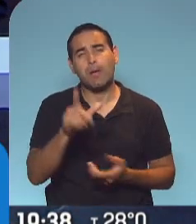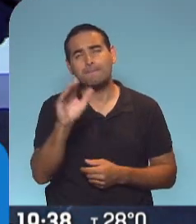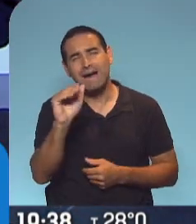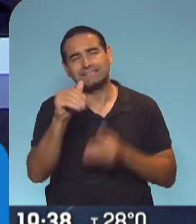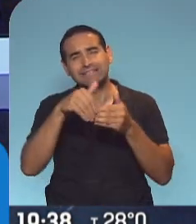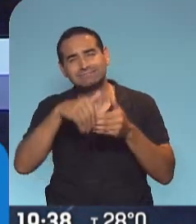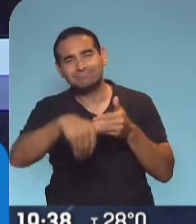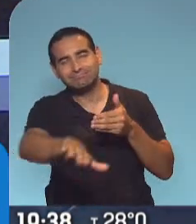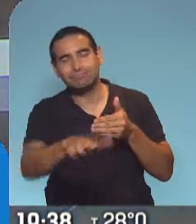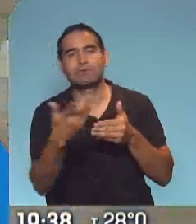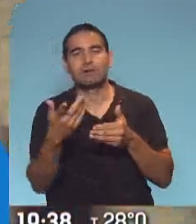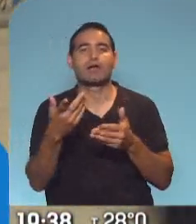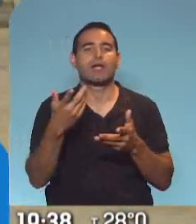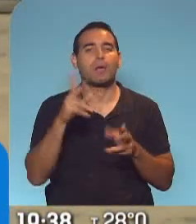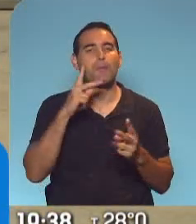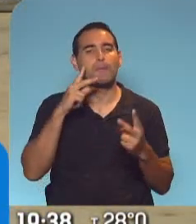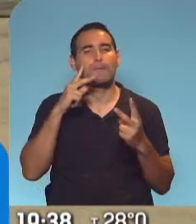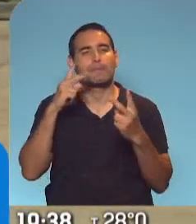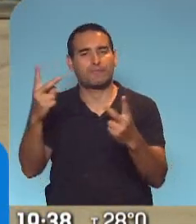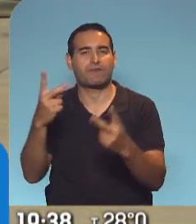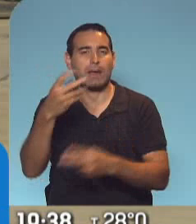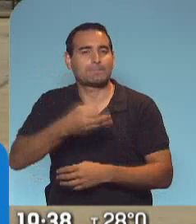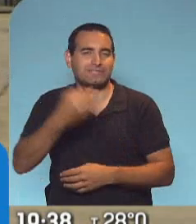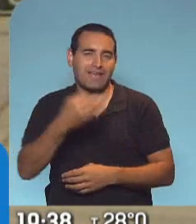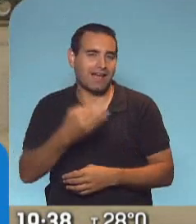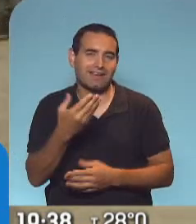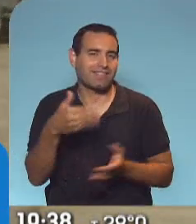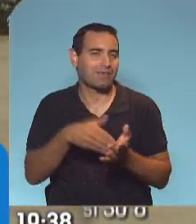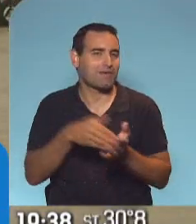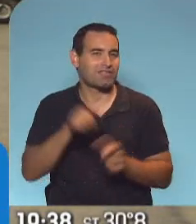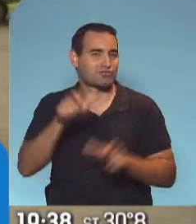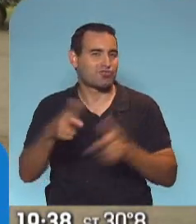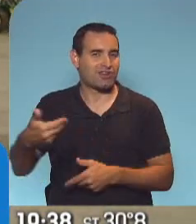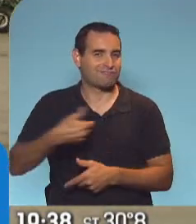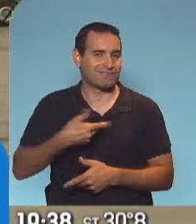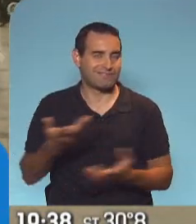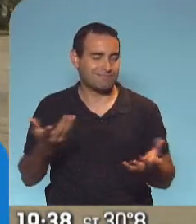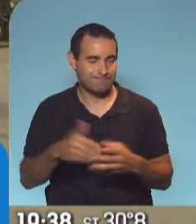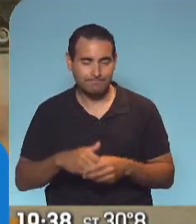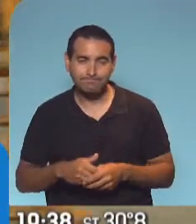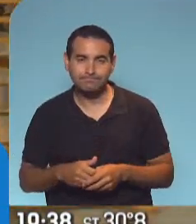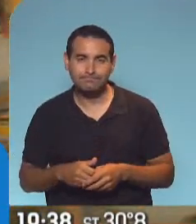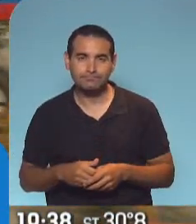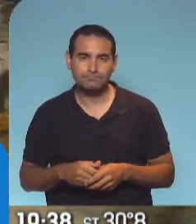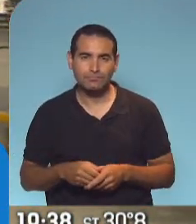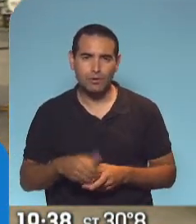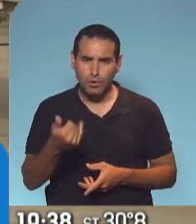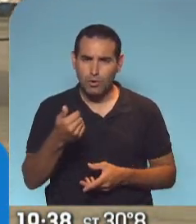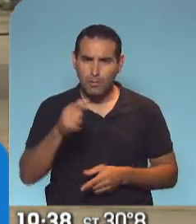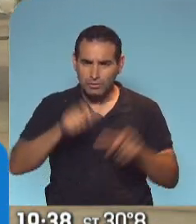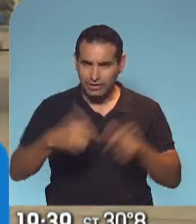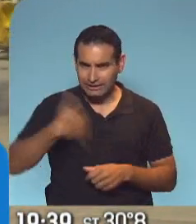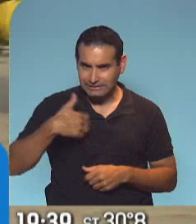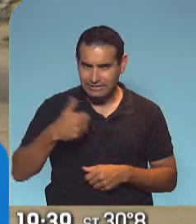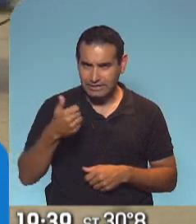lo haremos con operaciones especiales en función de la demanda que tengamos. Pablo Seriani, ¿se tiene el número de argentinos justamente que